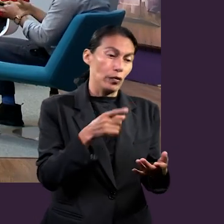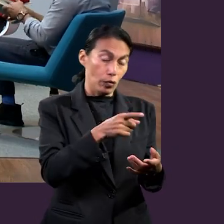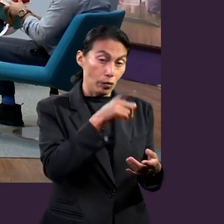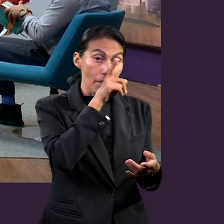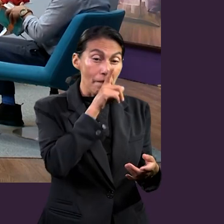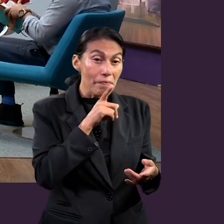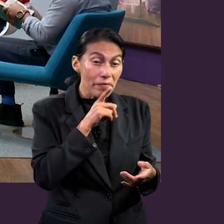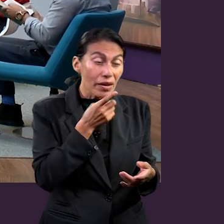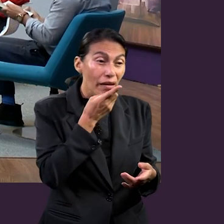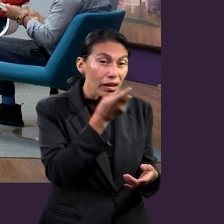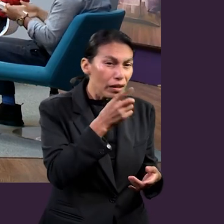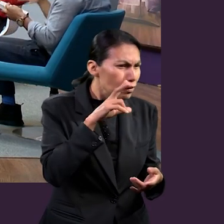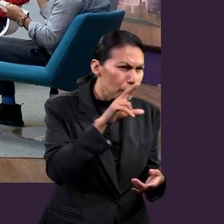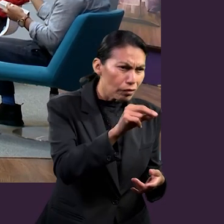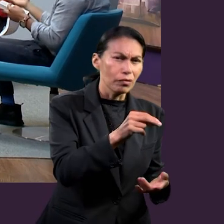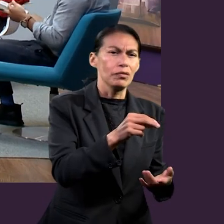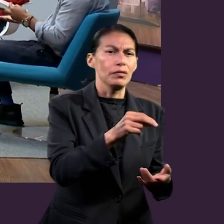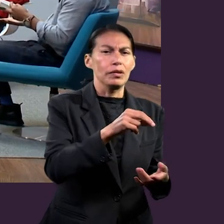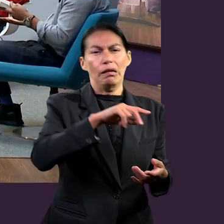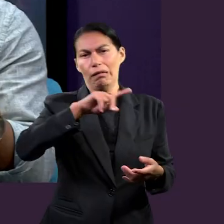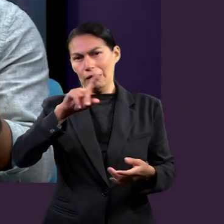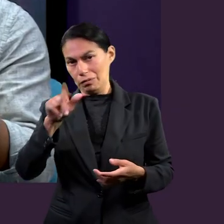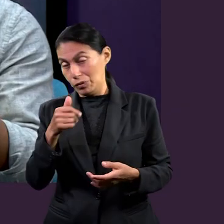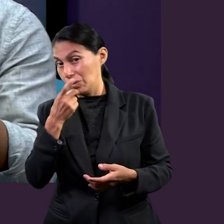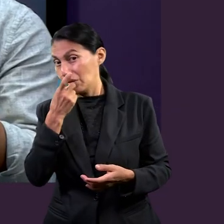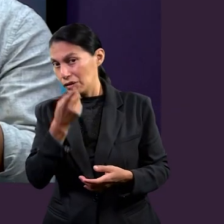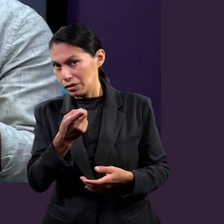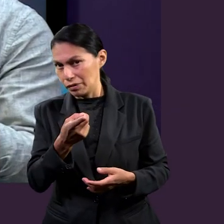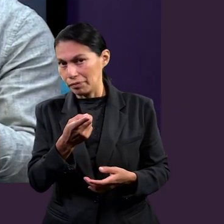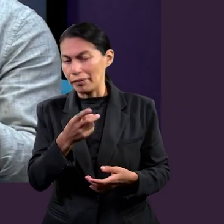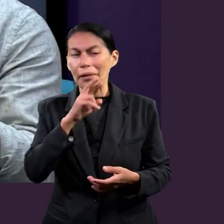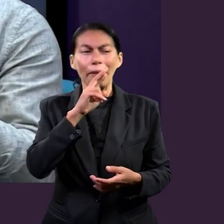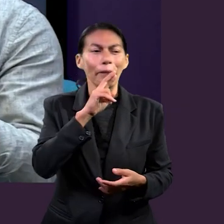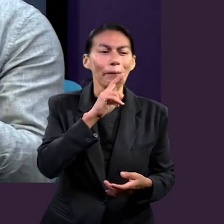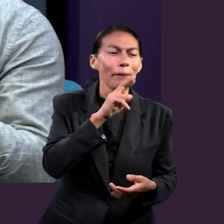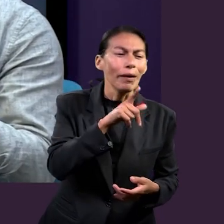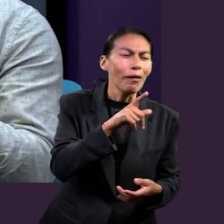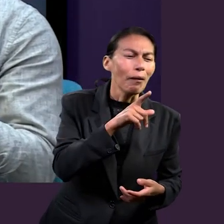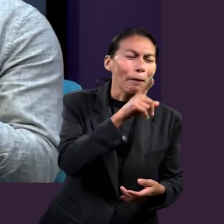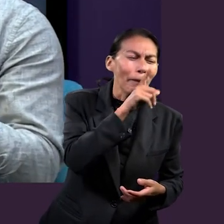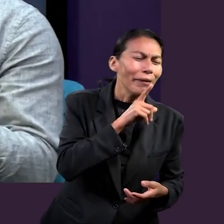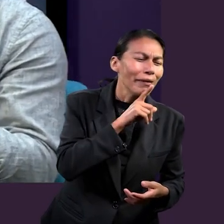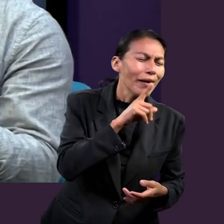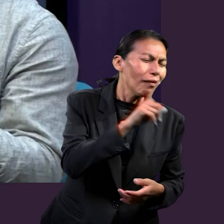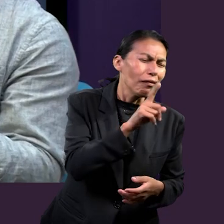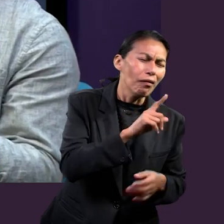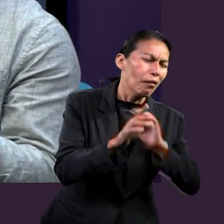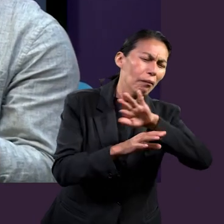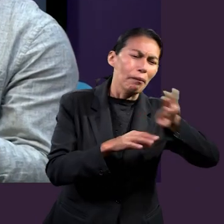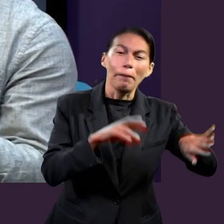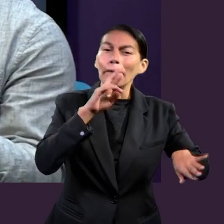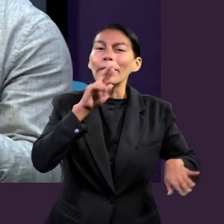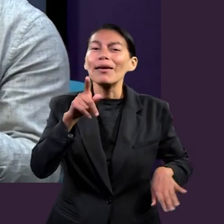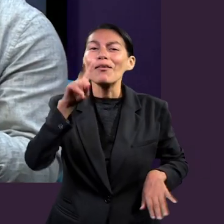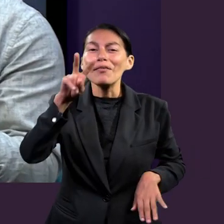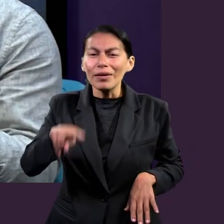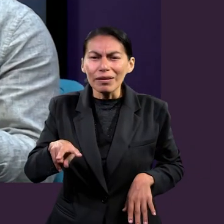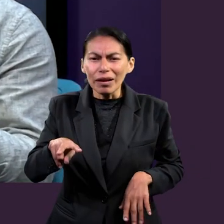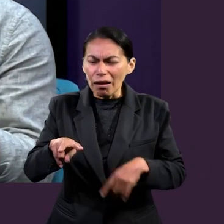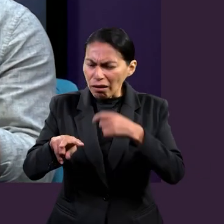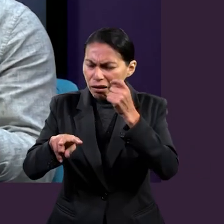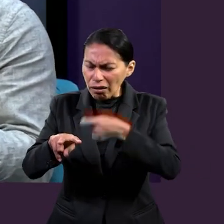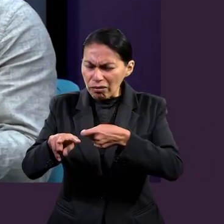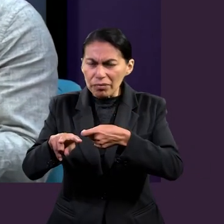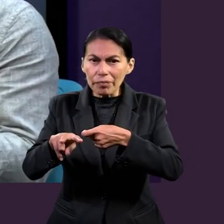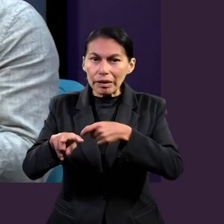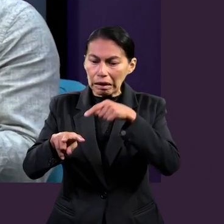sirve? O sea, porque dice, no digas mentira. Después, ¿qué nos dice? En vez de decir mentira, mejor habla con la verdad.